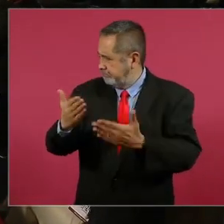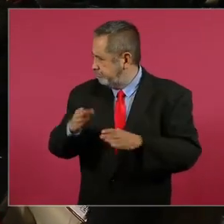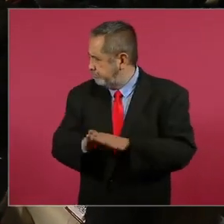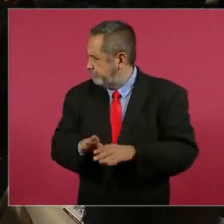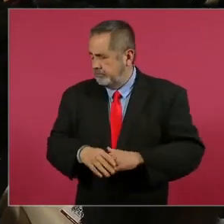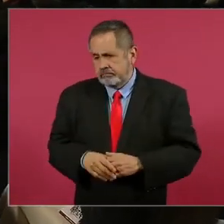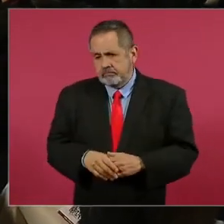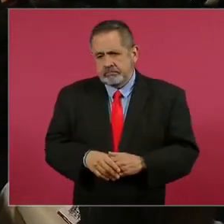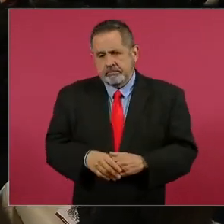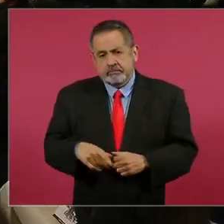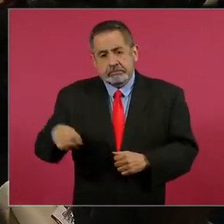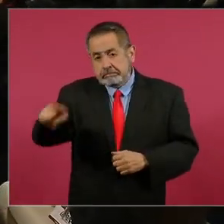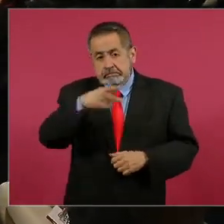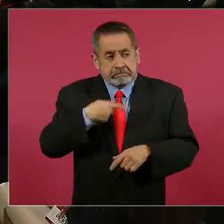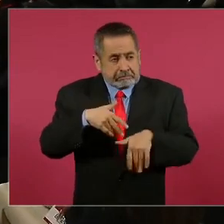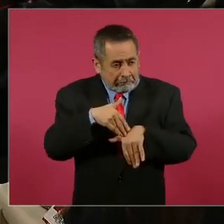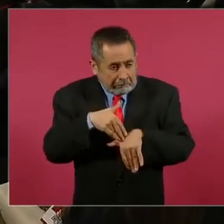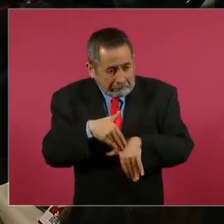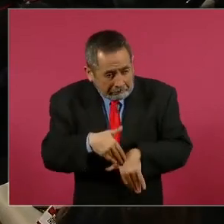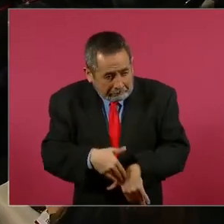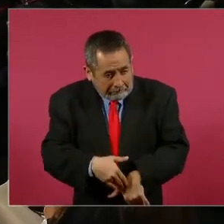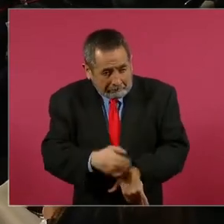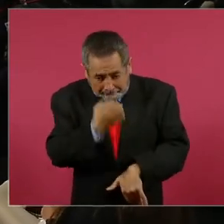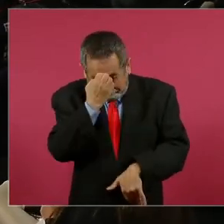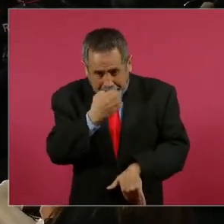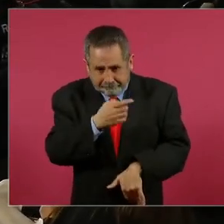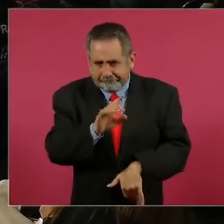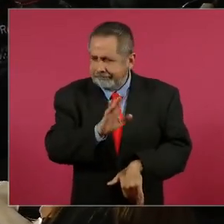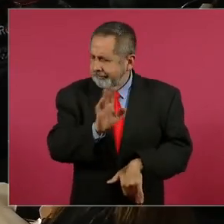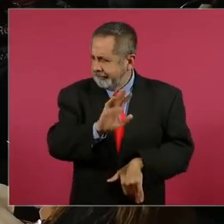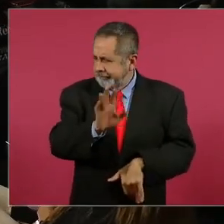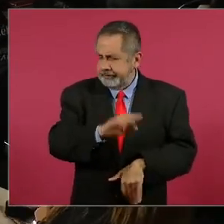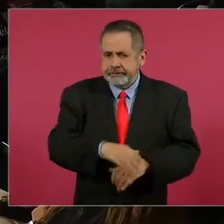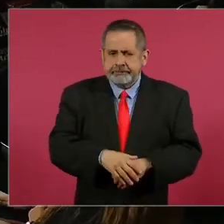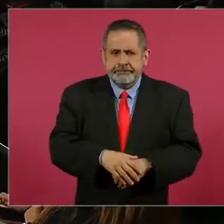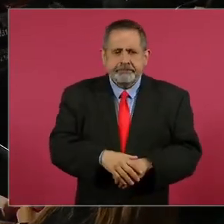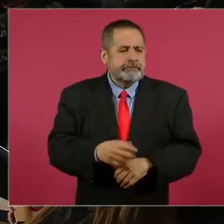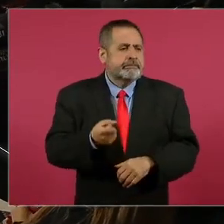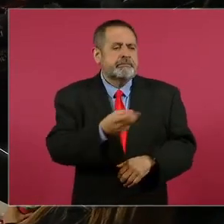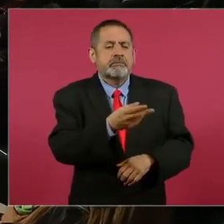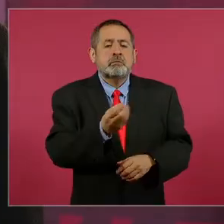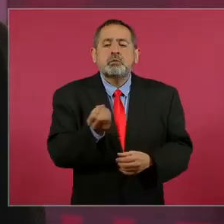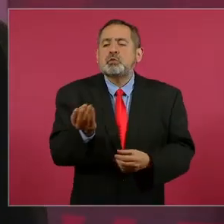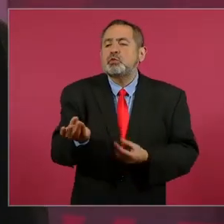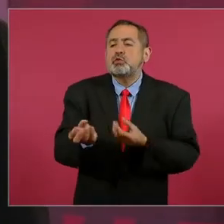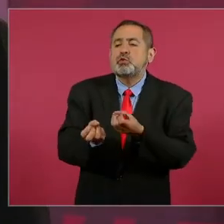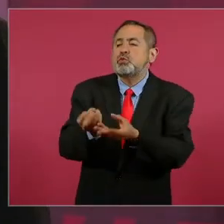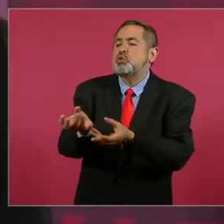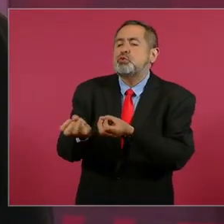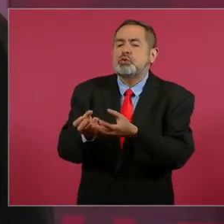La gente no se deja engañar. Esos que entregan migajas, pues les va muy